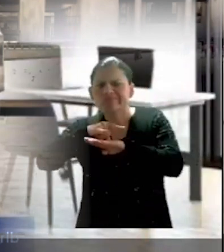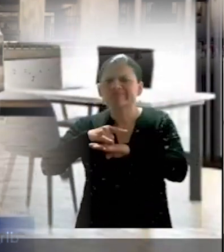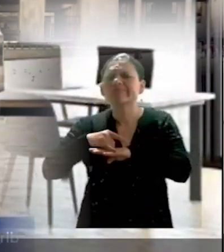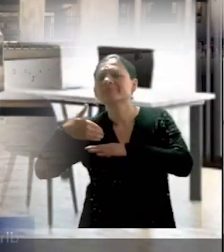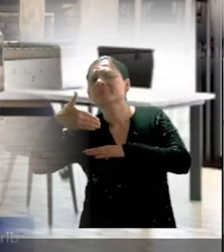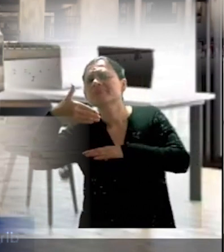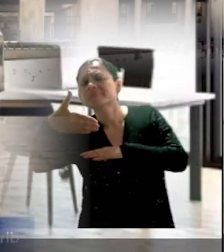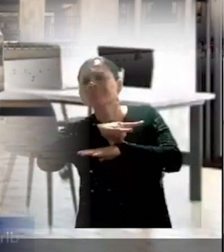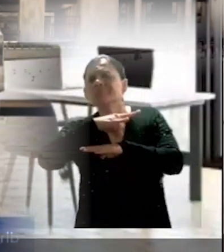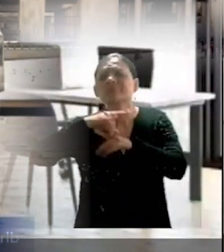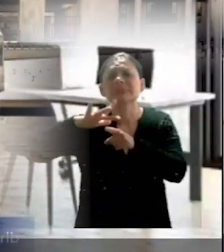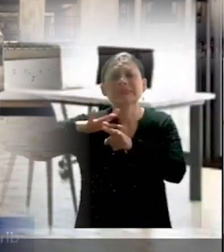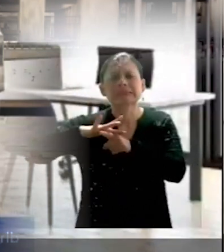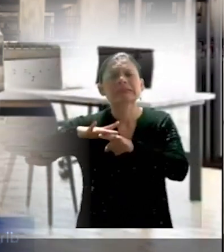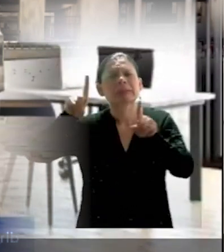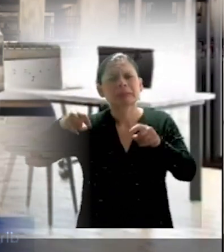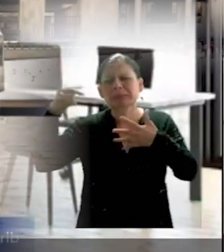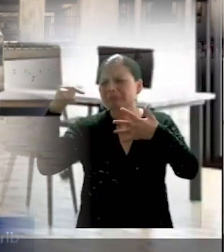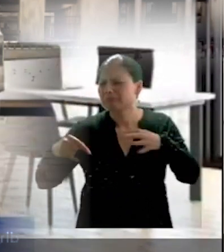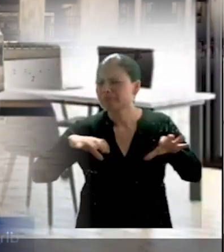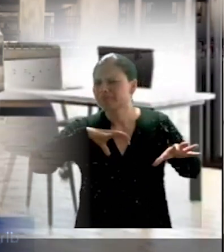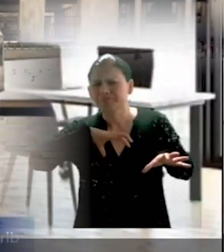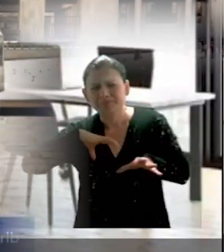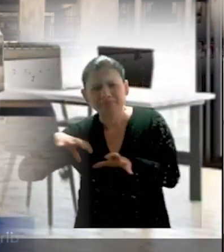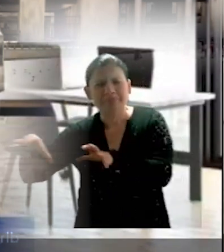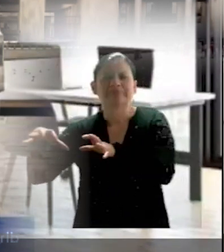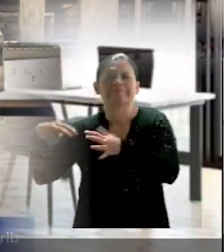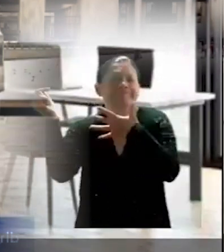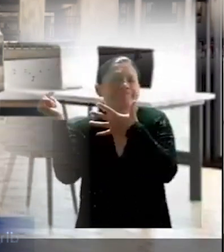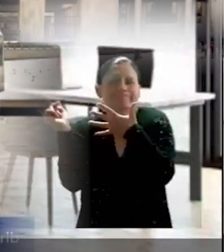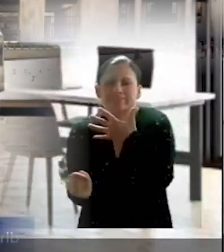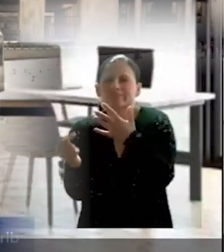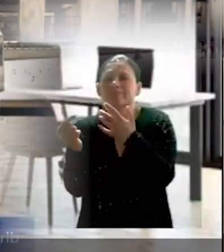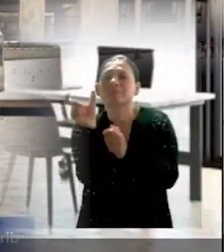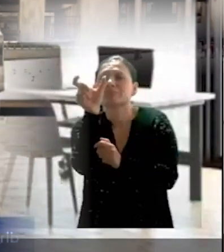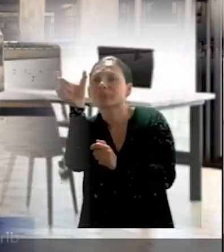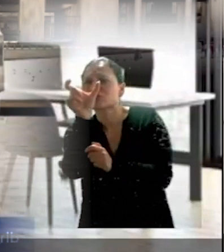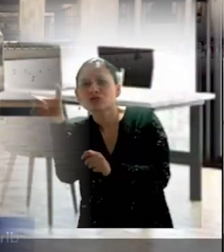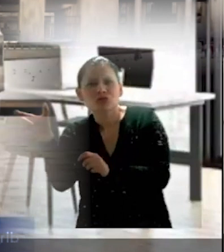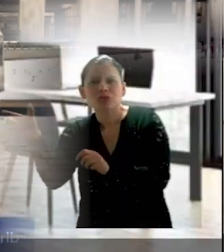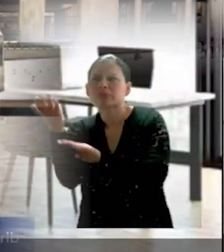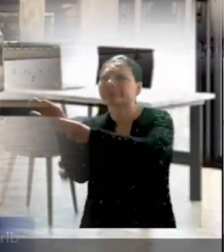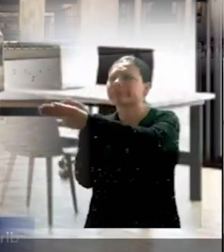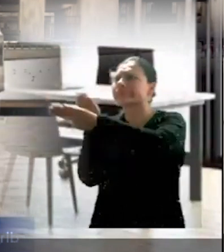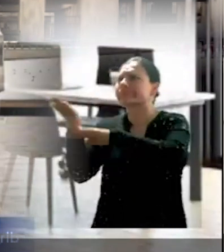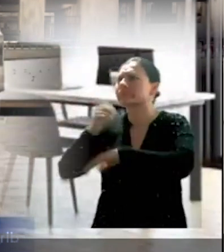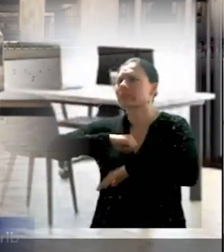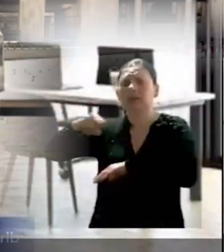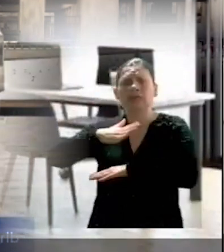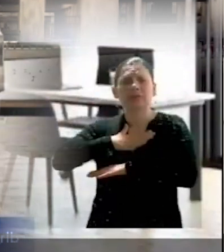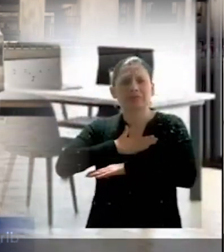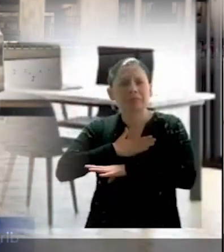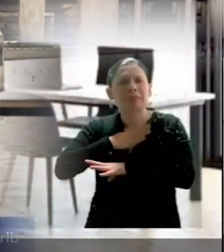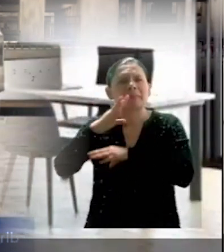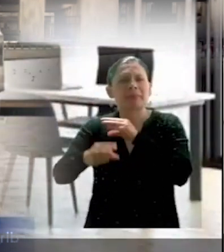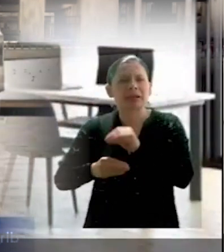la complejidad de las acciones, por la multitud de sujetos activos que reclaman la protección de sus derechos, pero también por la cantidad de